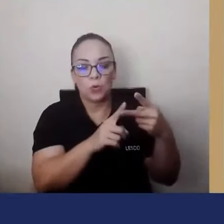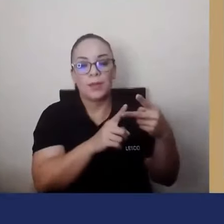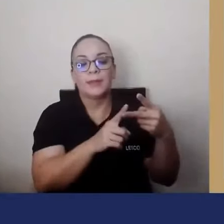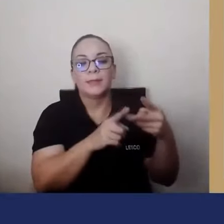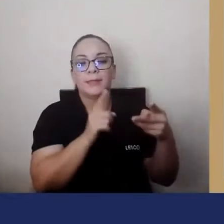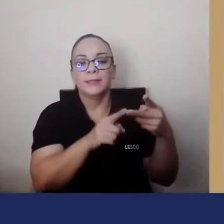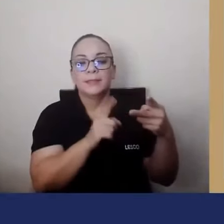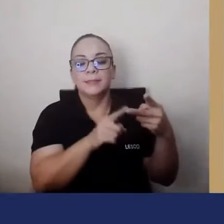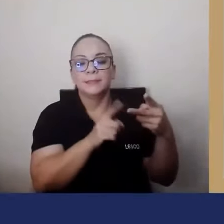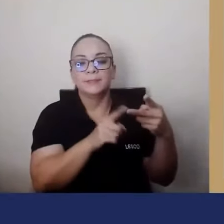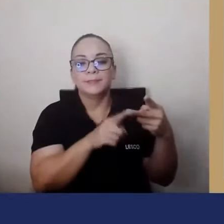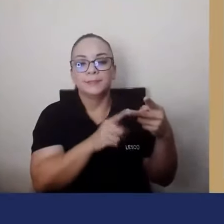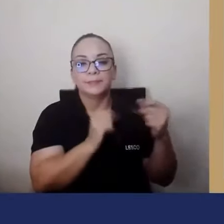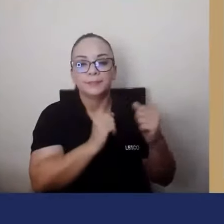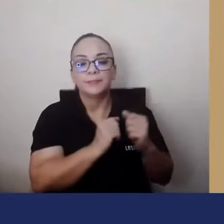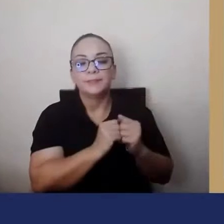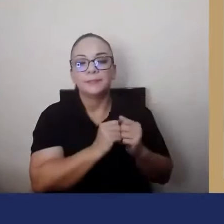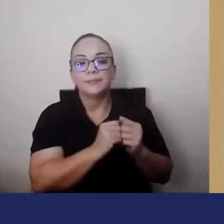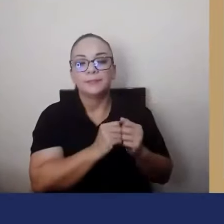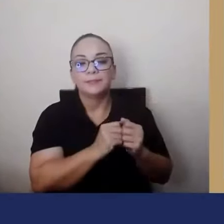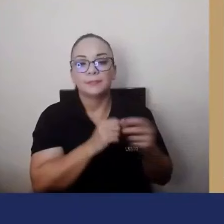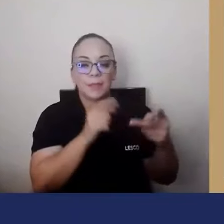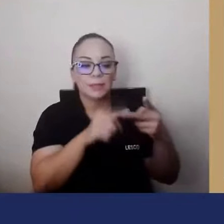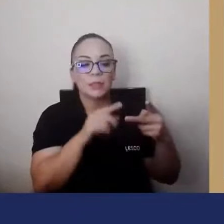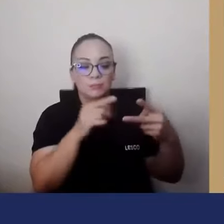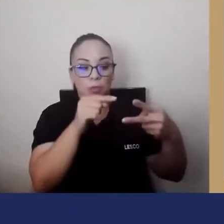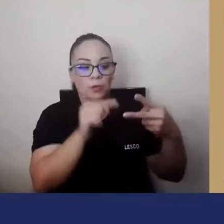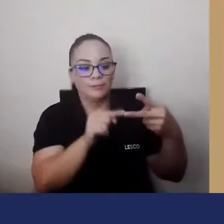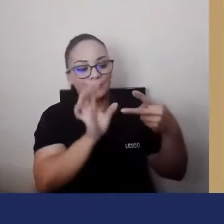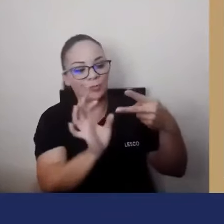a través de esa operación reactiva.